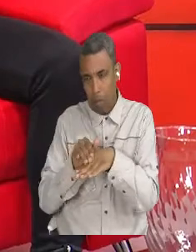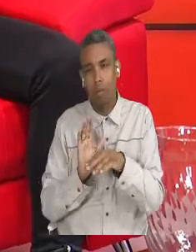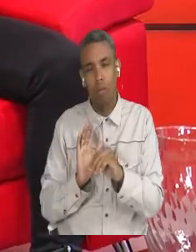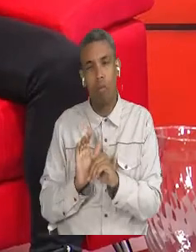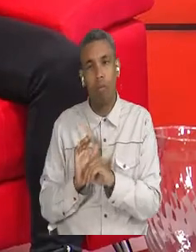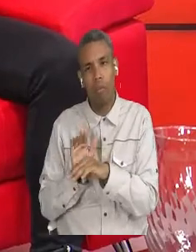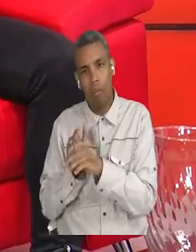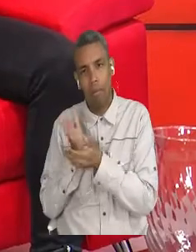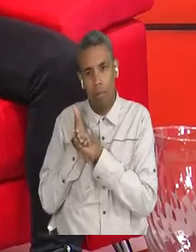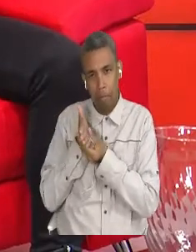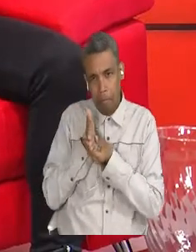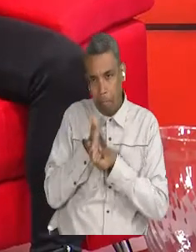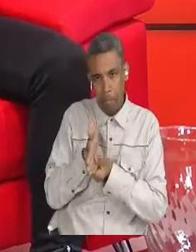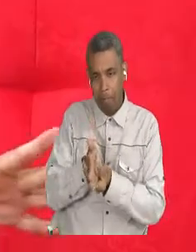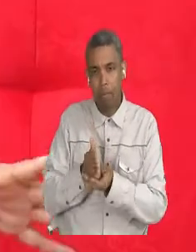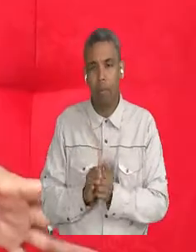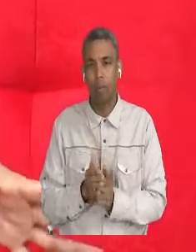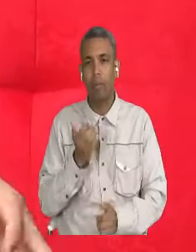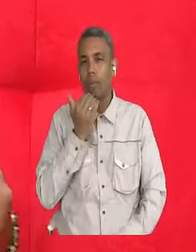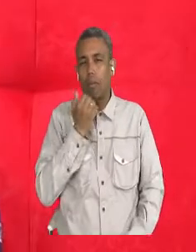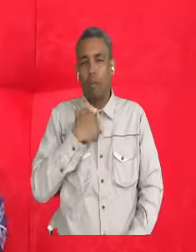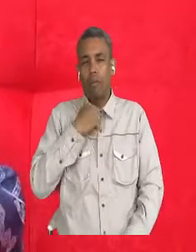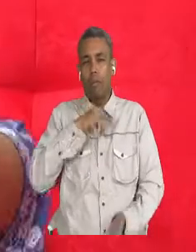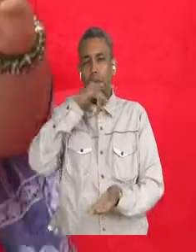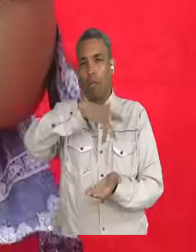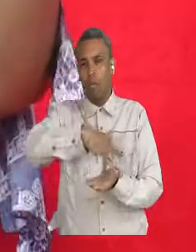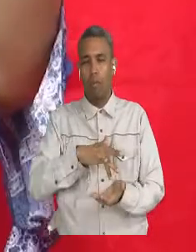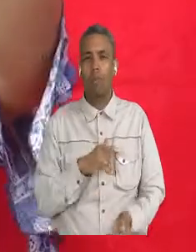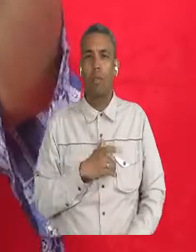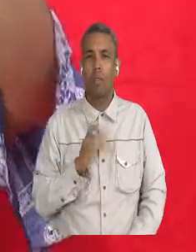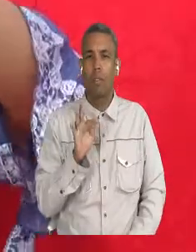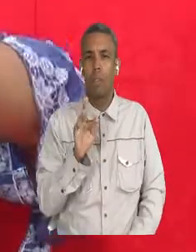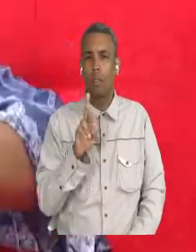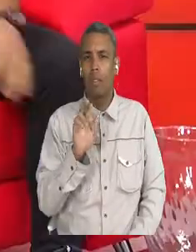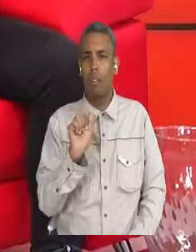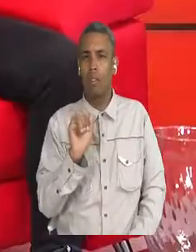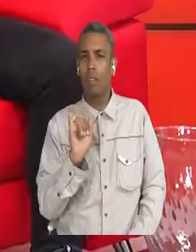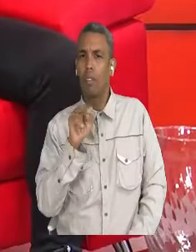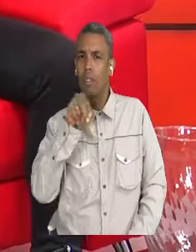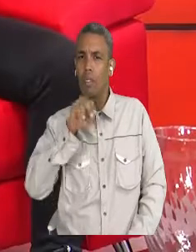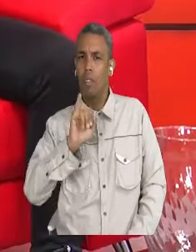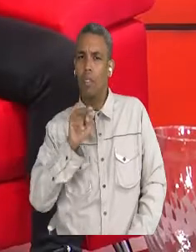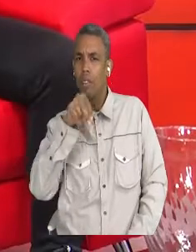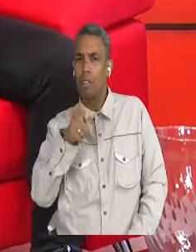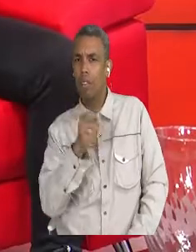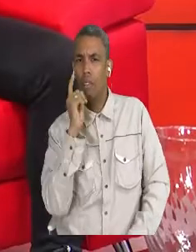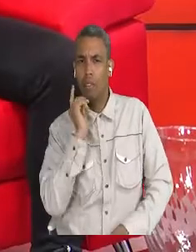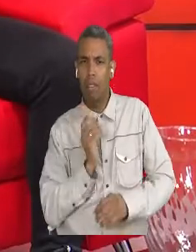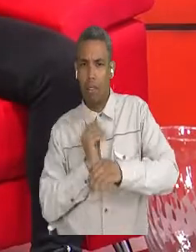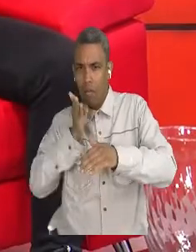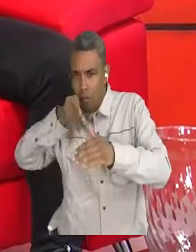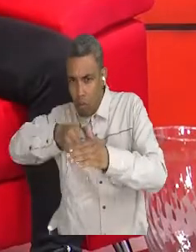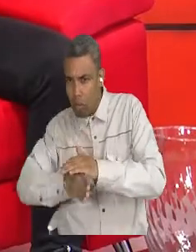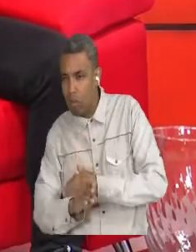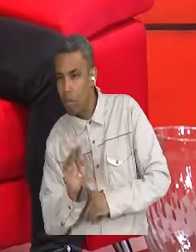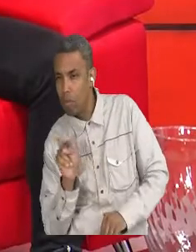Bueno, yo voy a training, llego a la recepción y de ahí para allá, ¿qué encuentro? Bueno, de ahí para allá vas a encontrar la